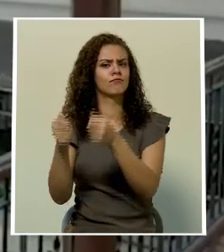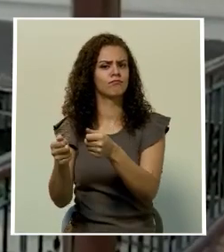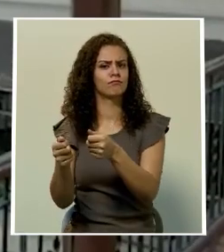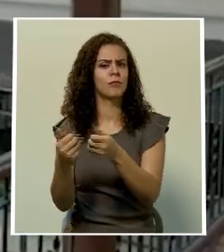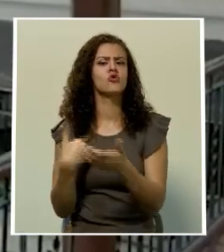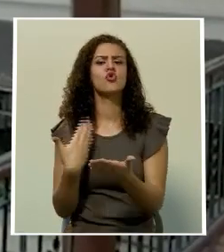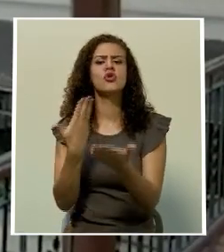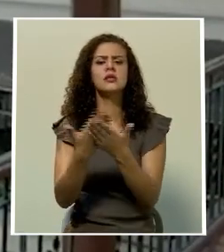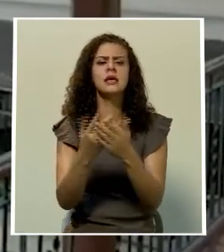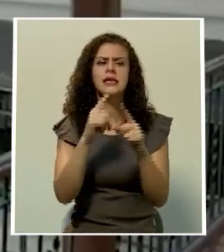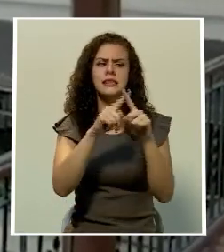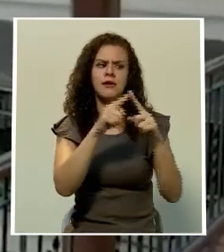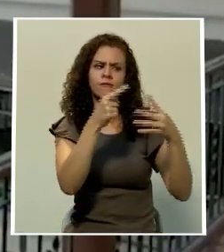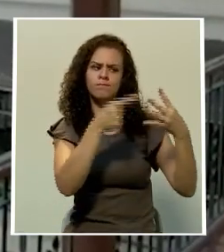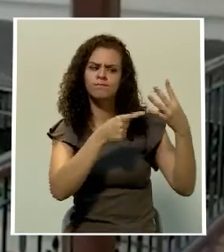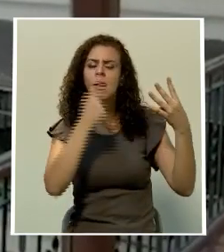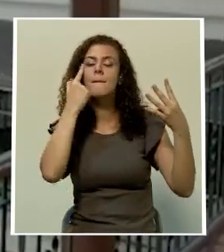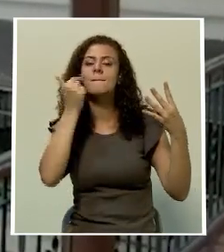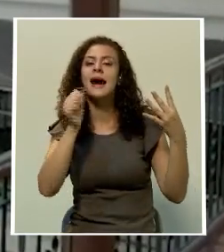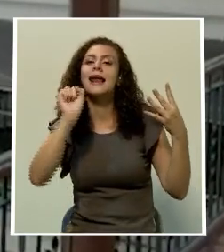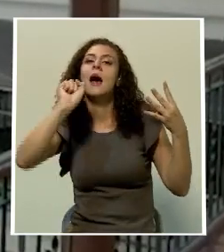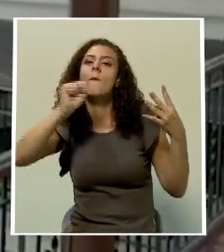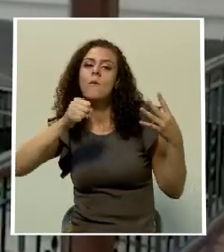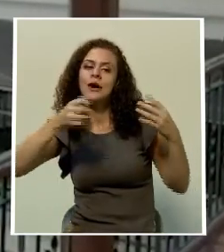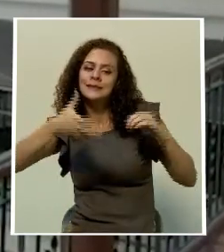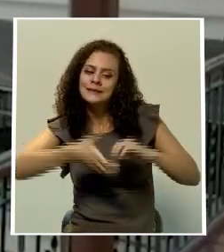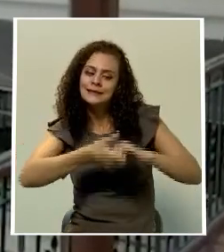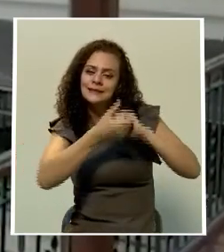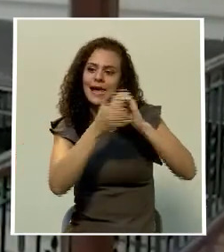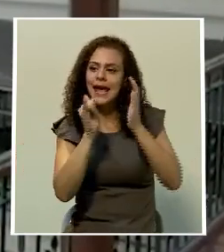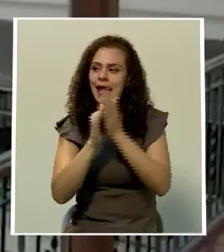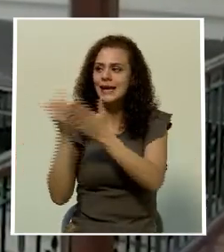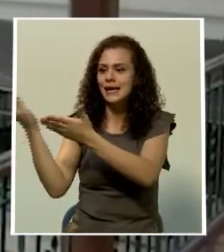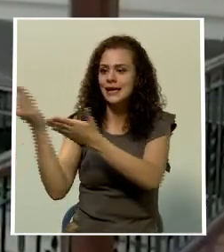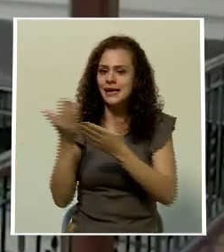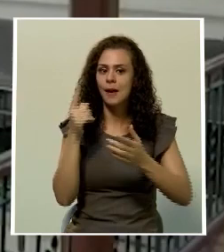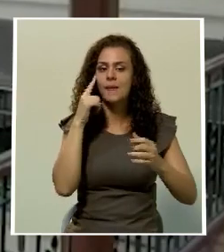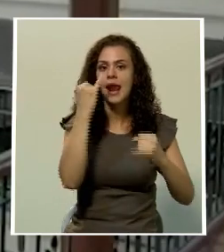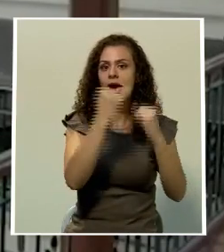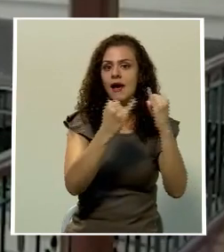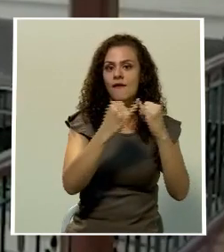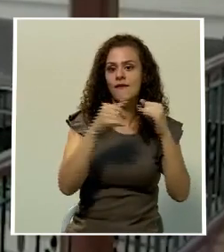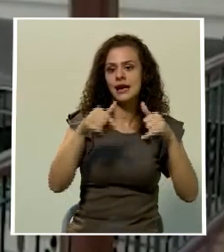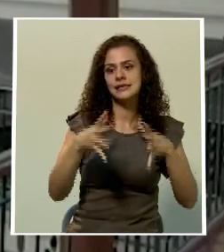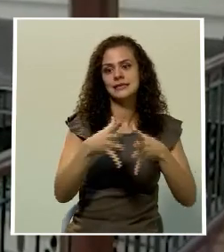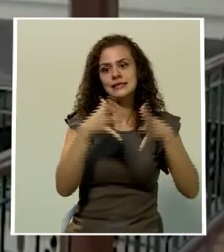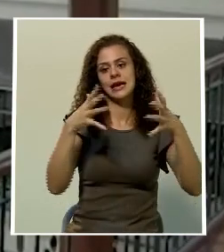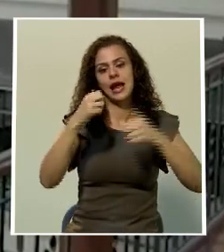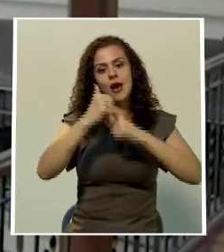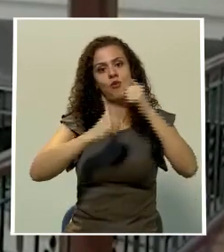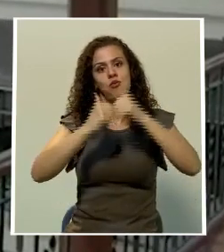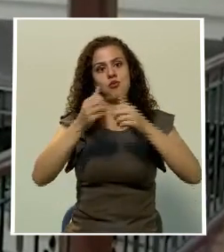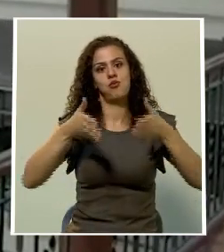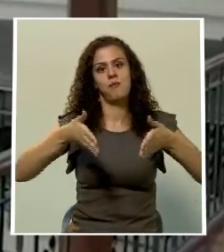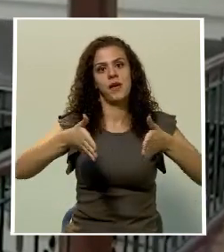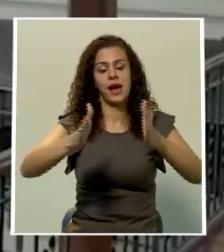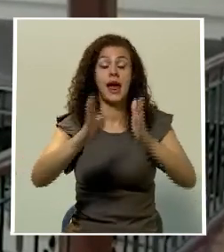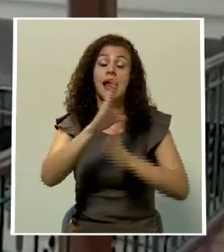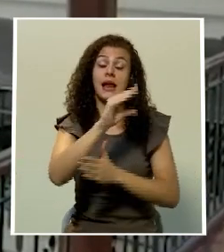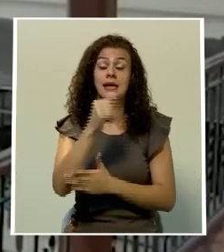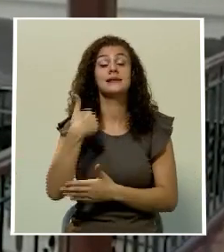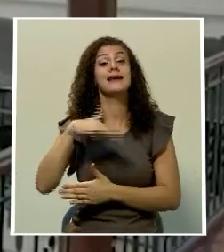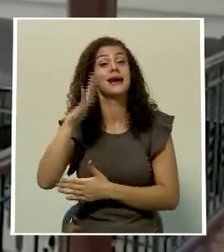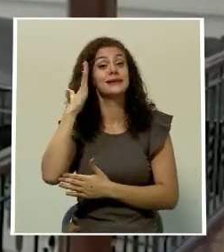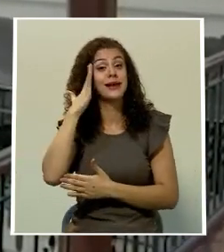presenté varias mociones justamente para poder amarrar ese recurso a la finalización de esta gran obra de infraestructura vial y